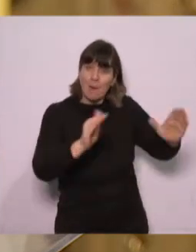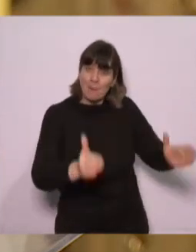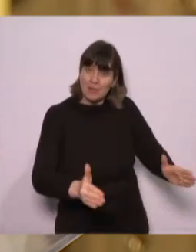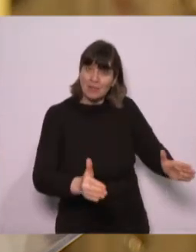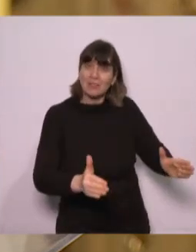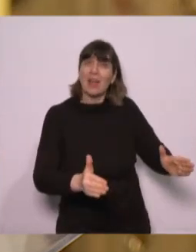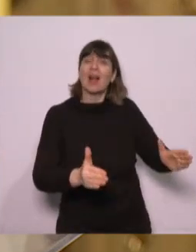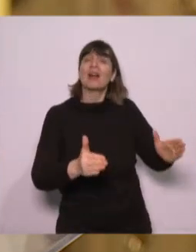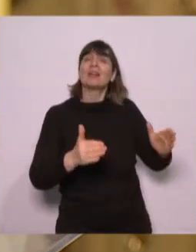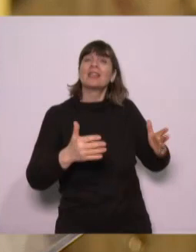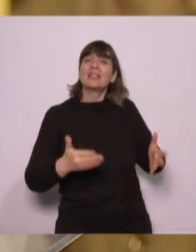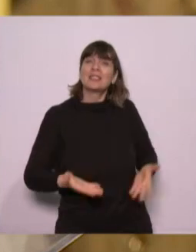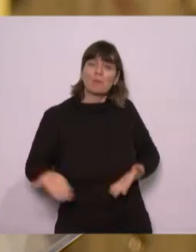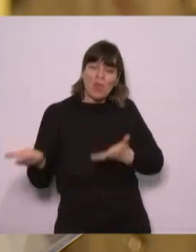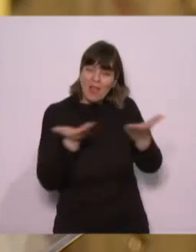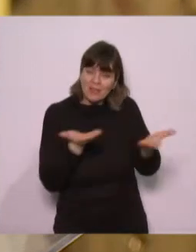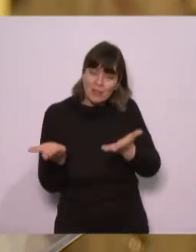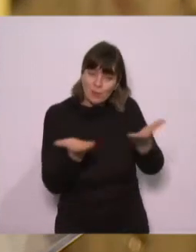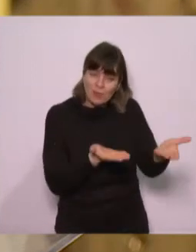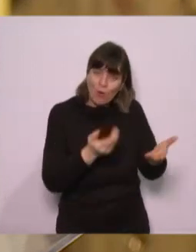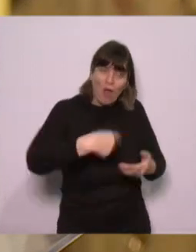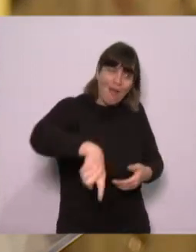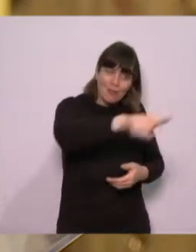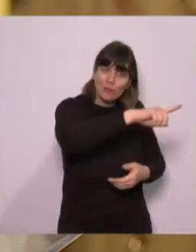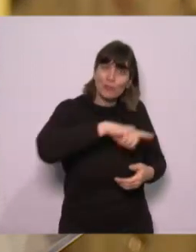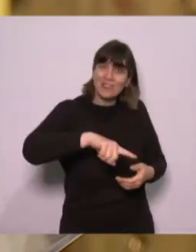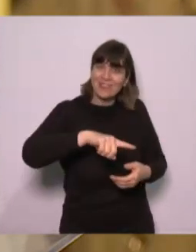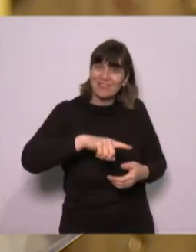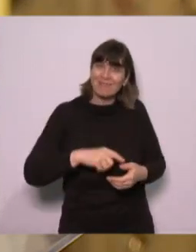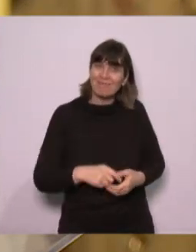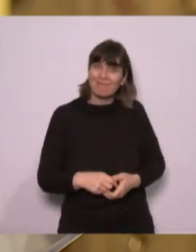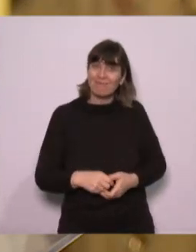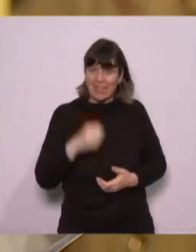mesa y se pondrá a servirlos.